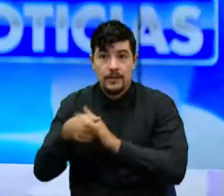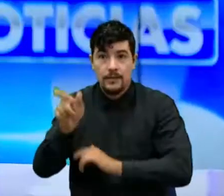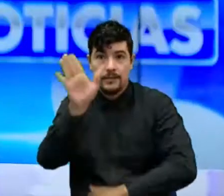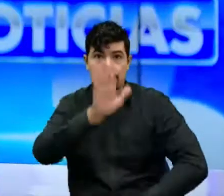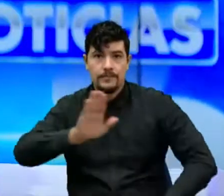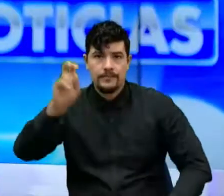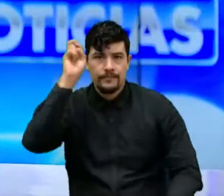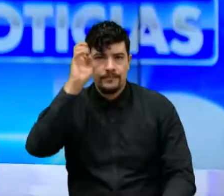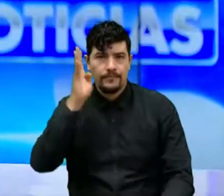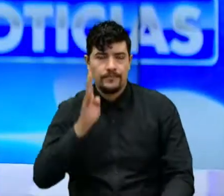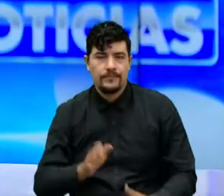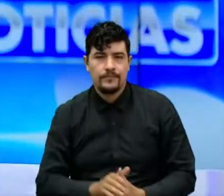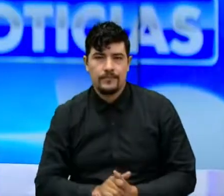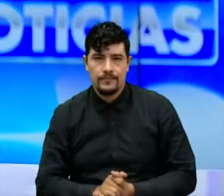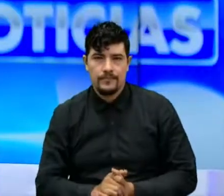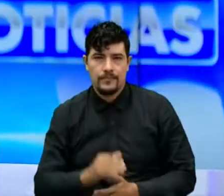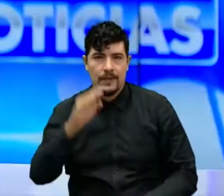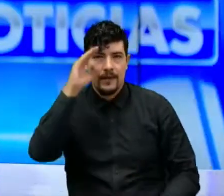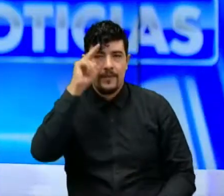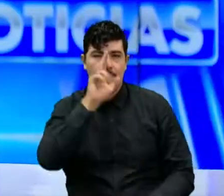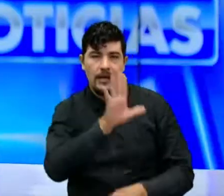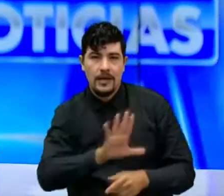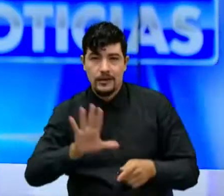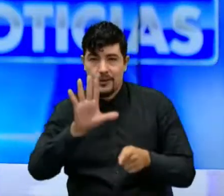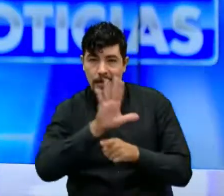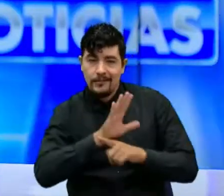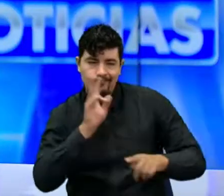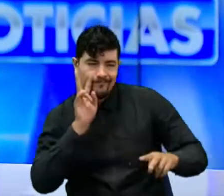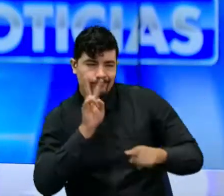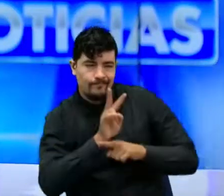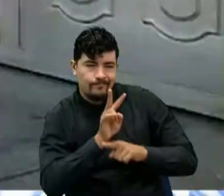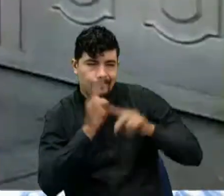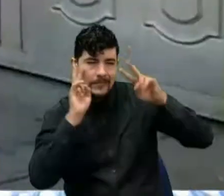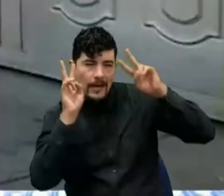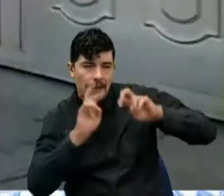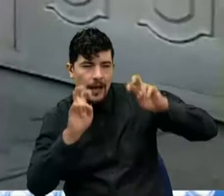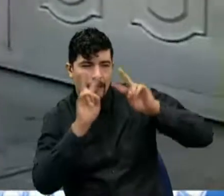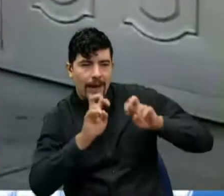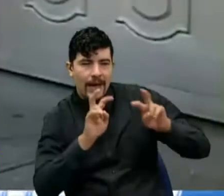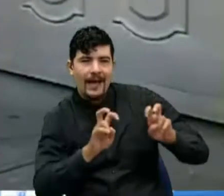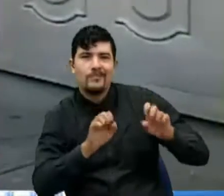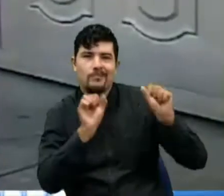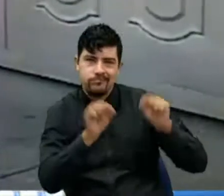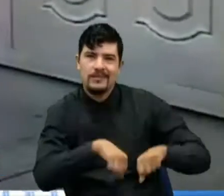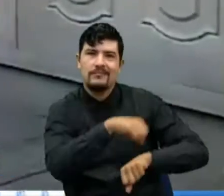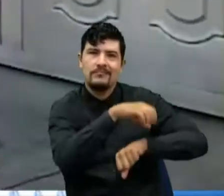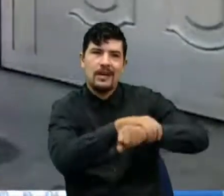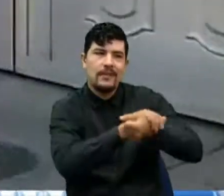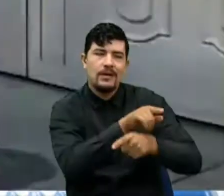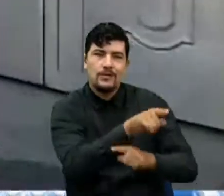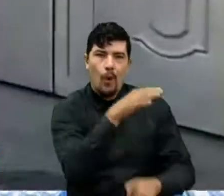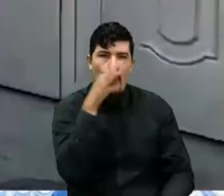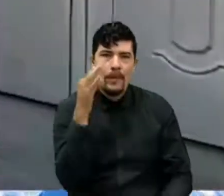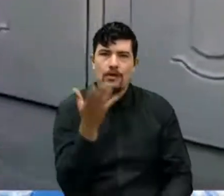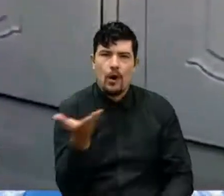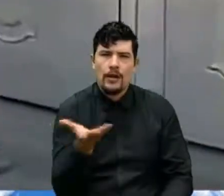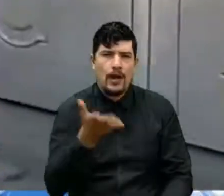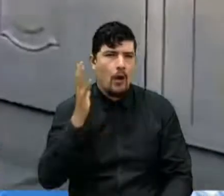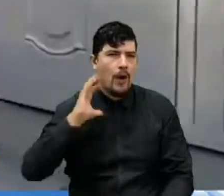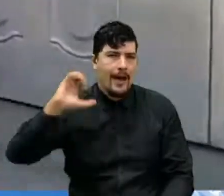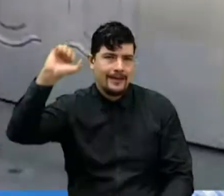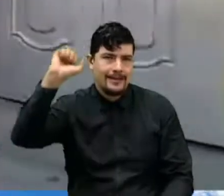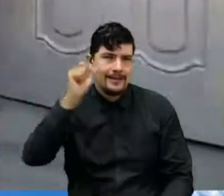Gracias a las labores de inteligencia de la policía, se logró la captura de un hombre en Ocaña acusado de acceso carnal abusivo con